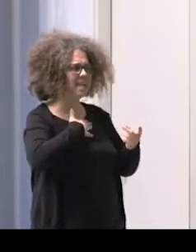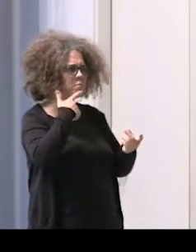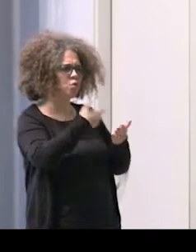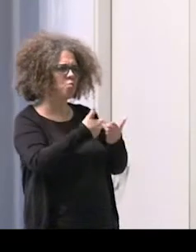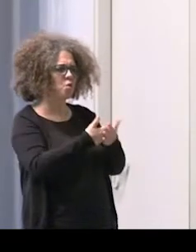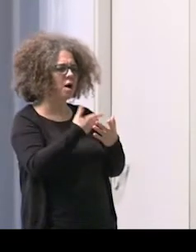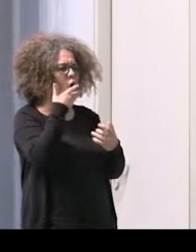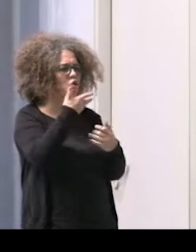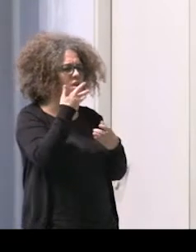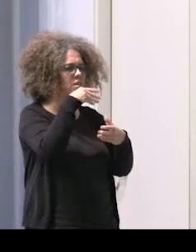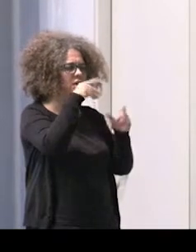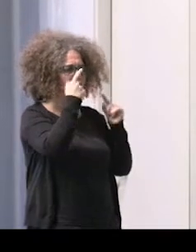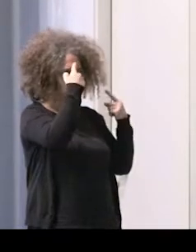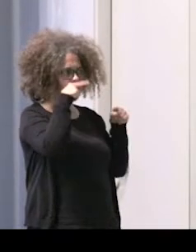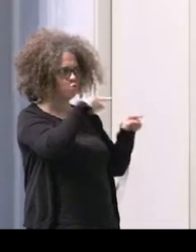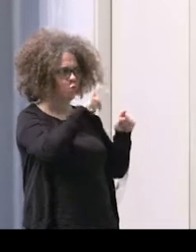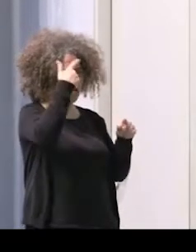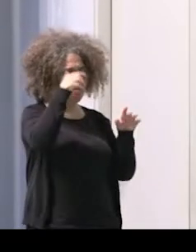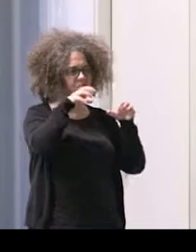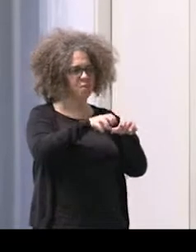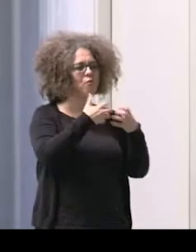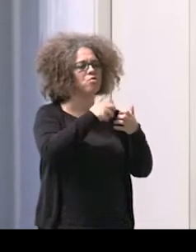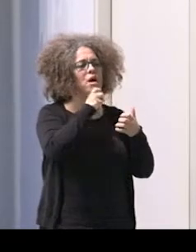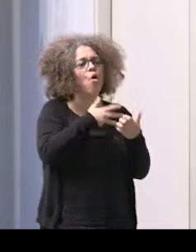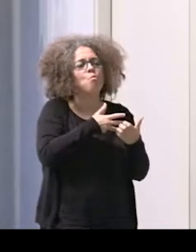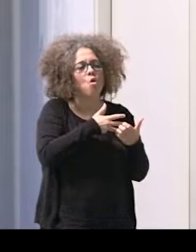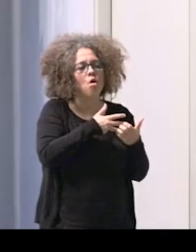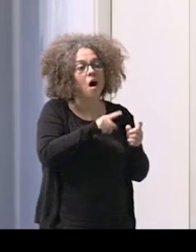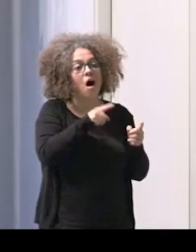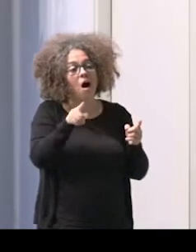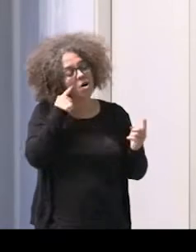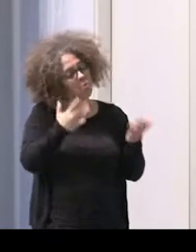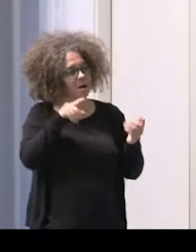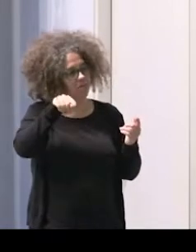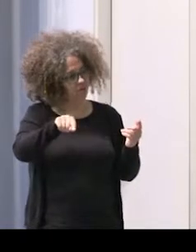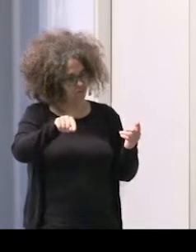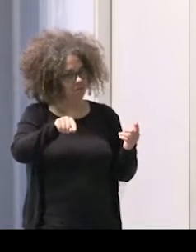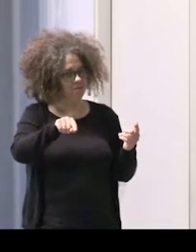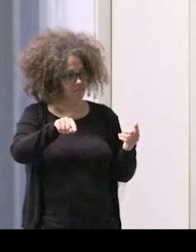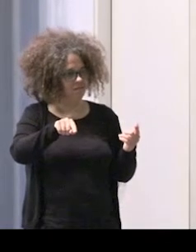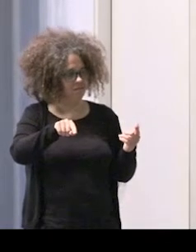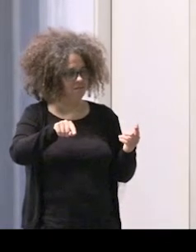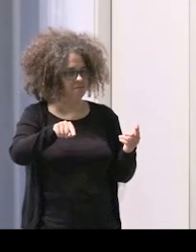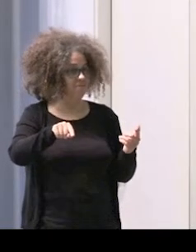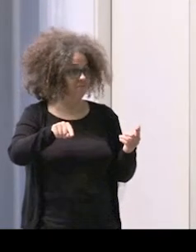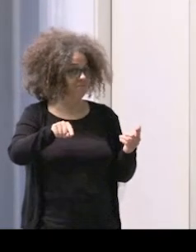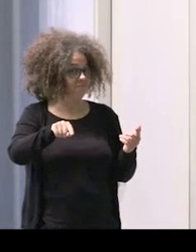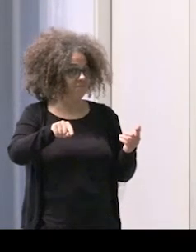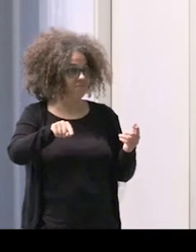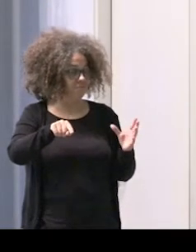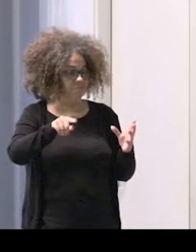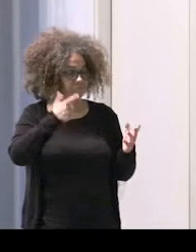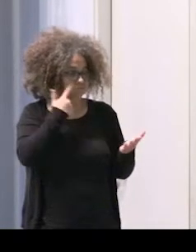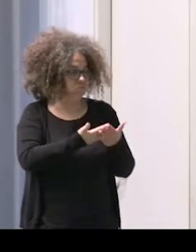concreto, hay un aspecto del funcionamiento del cerebro normal del que no se benefician los usuarios de implante